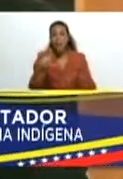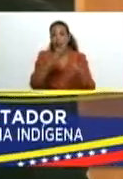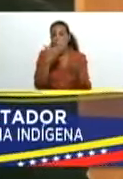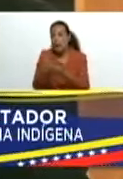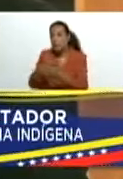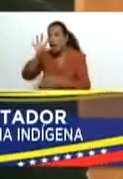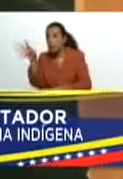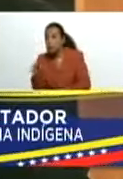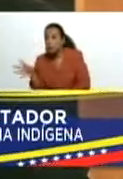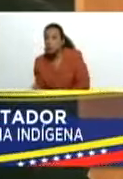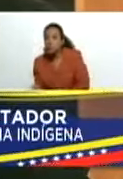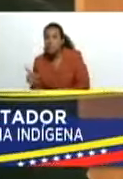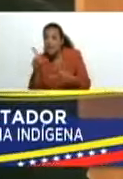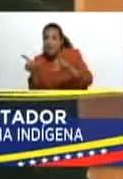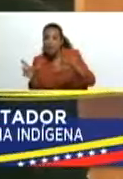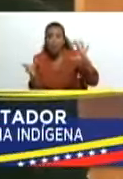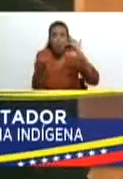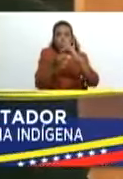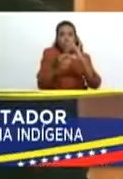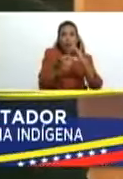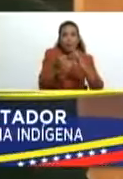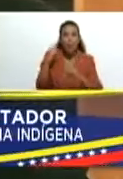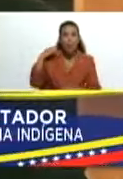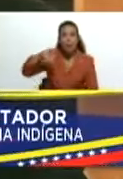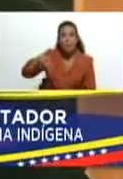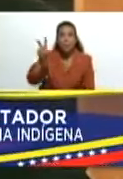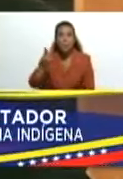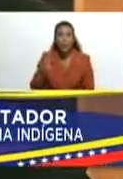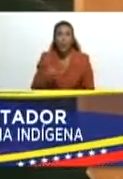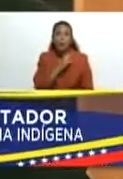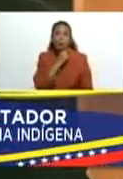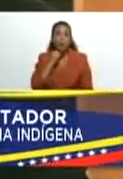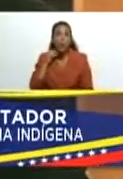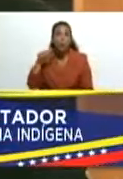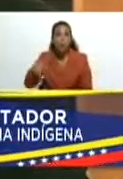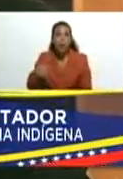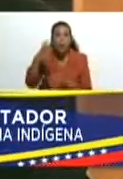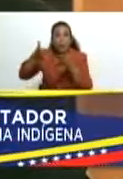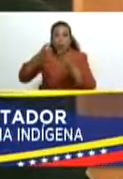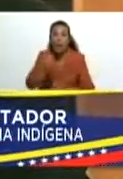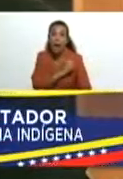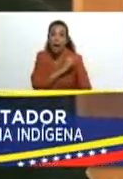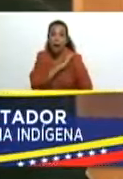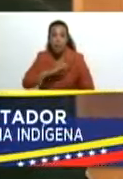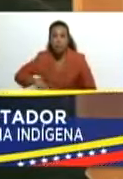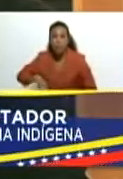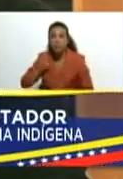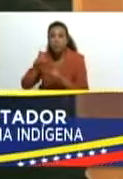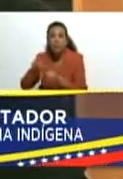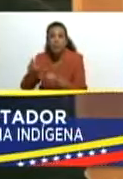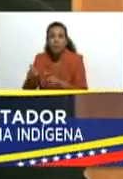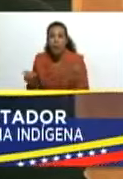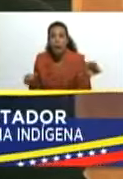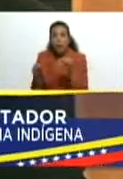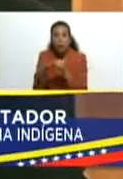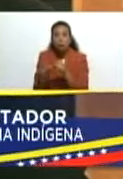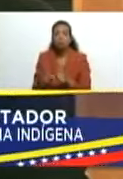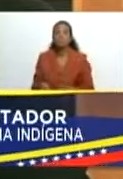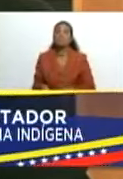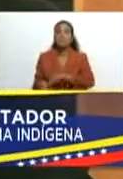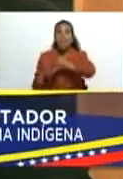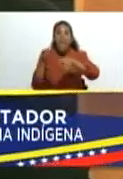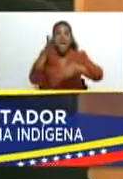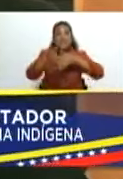la colonización y reducción en misiones en Venezuela. Los autores: Luz Fernández, Tito Pollo, Rafael